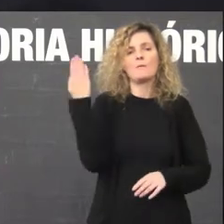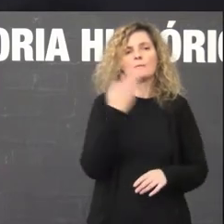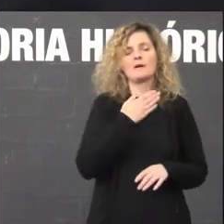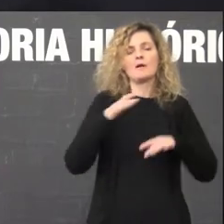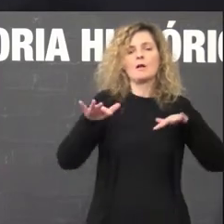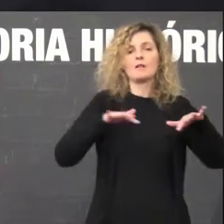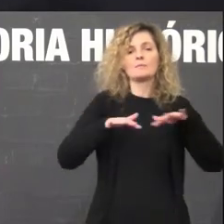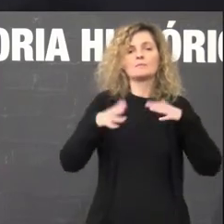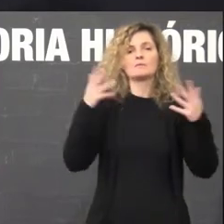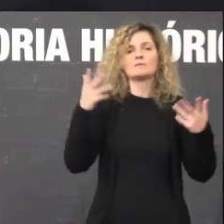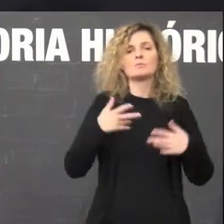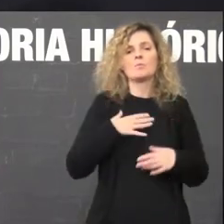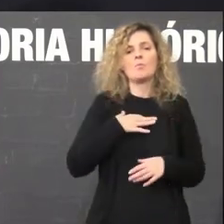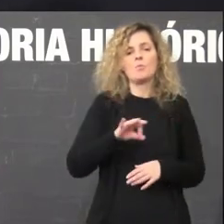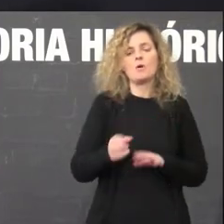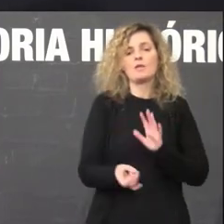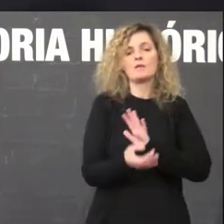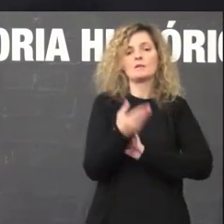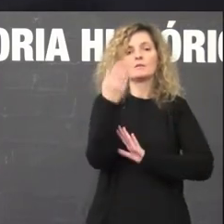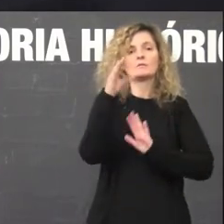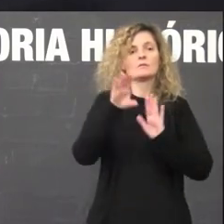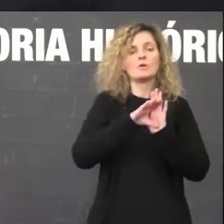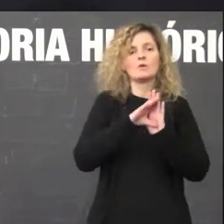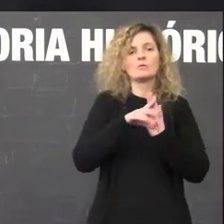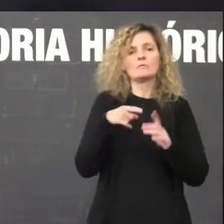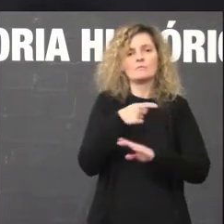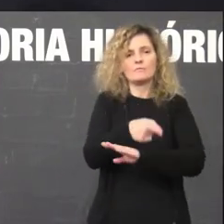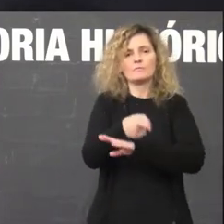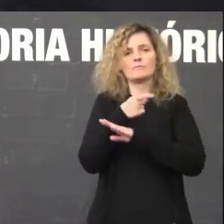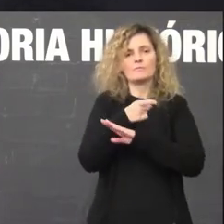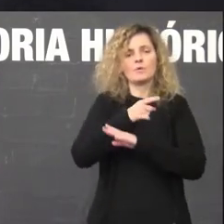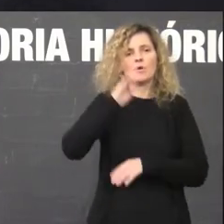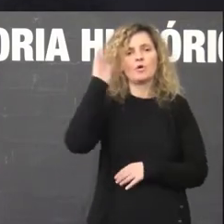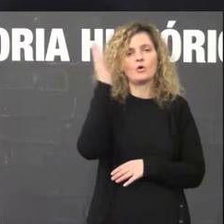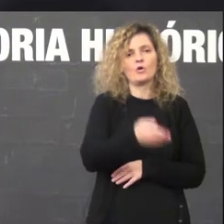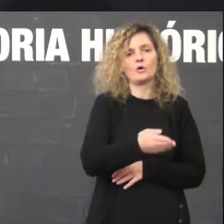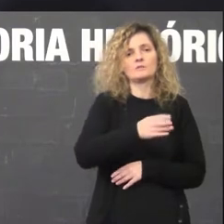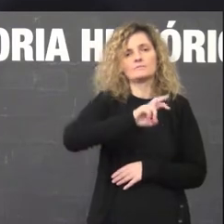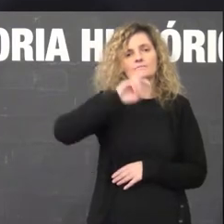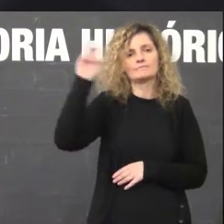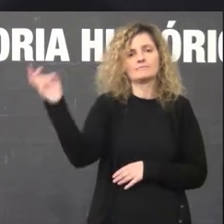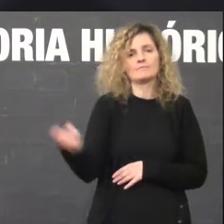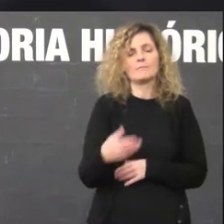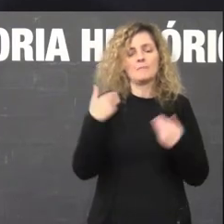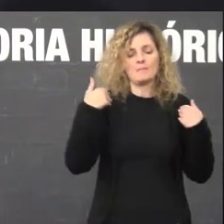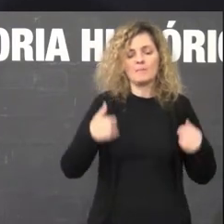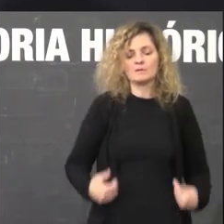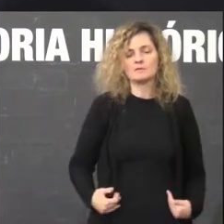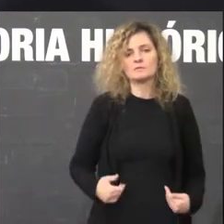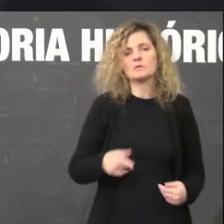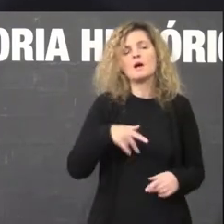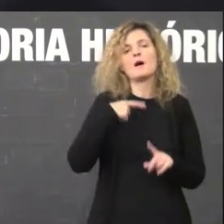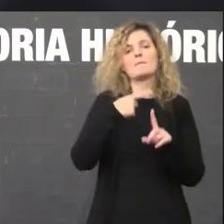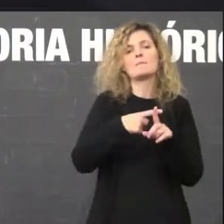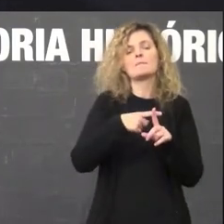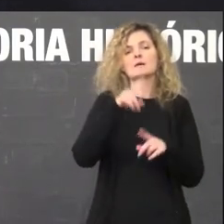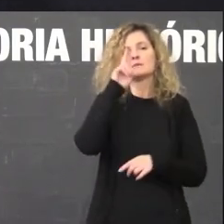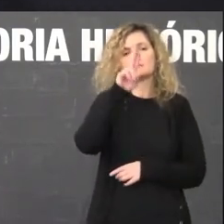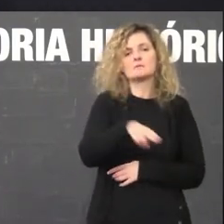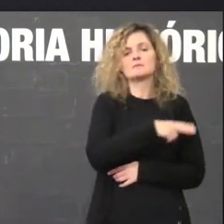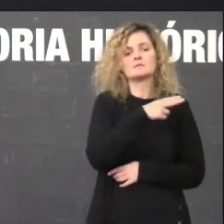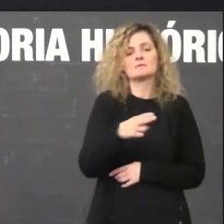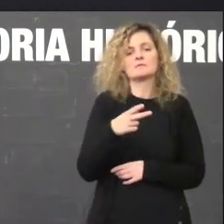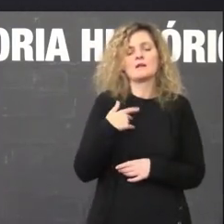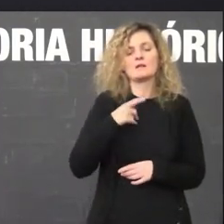administrativos que se hubieran constituído para impoñer condenas ou sancións de carácter personal, así como a nulidad de